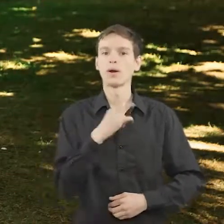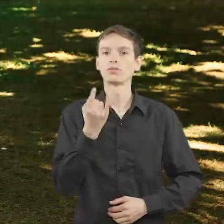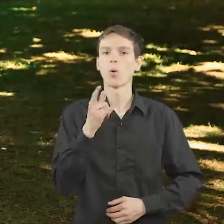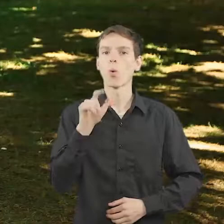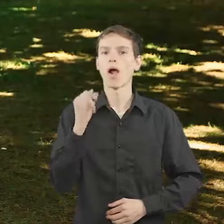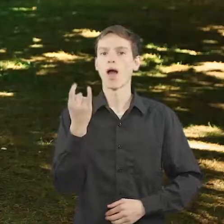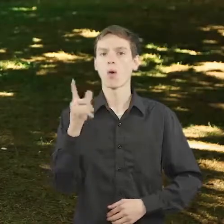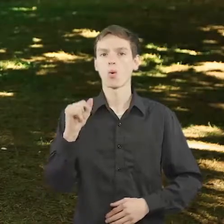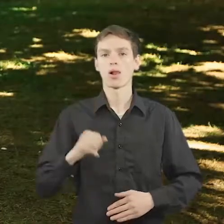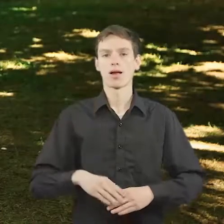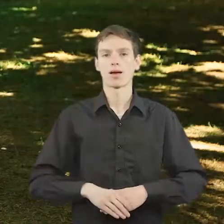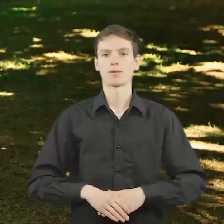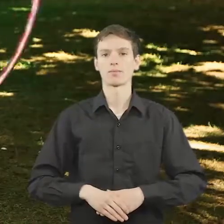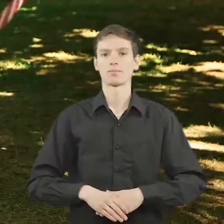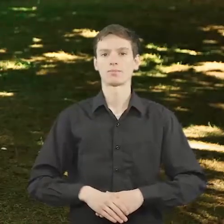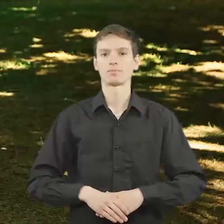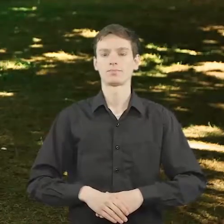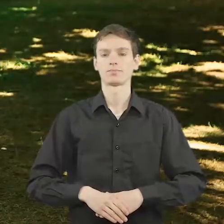¡Nuestro Hula Hula!